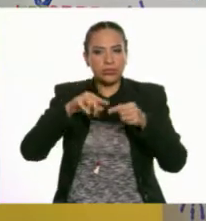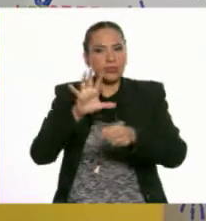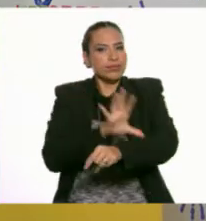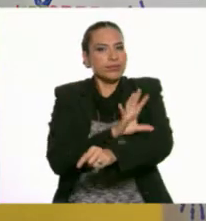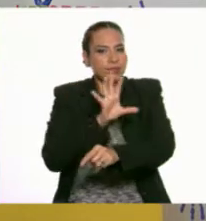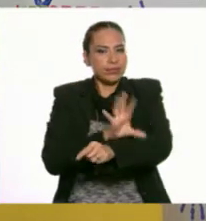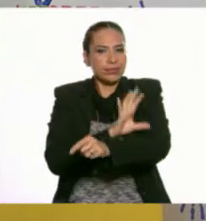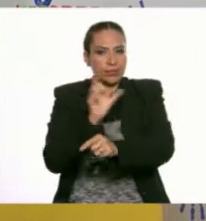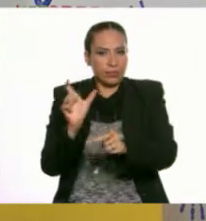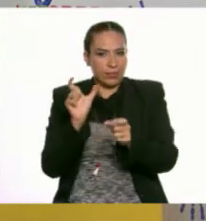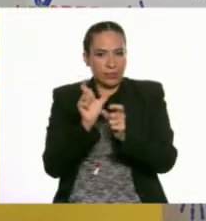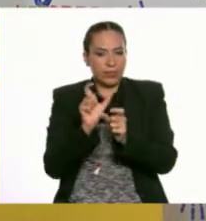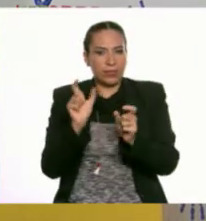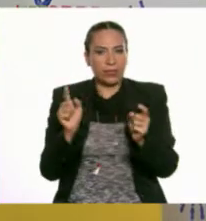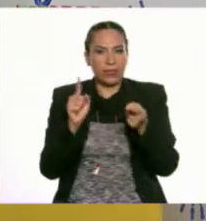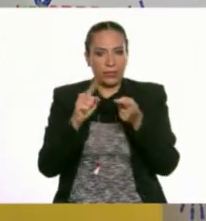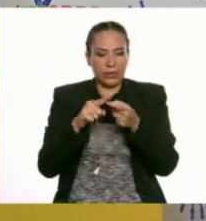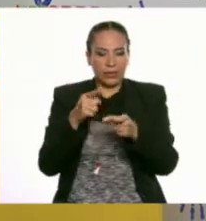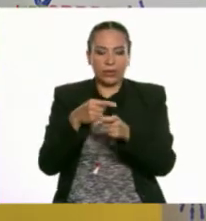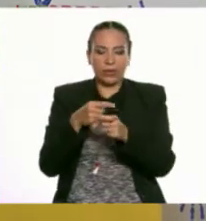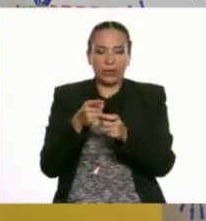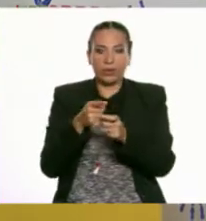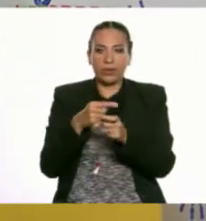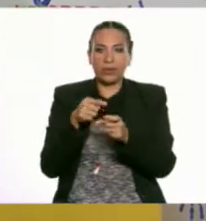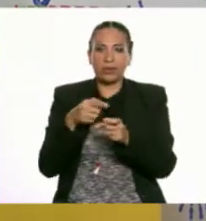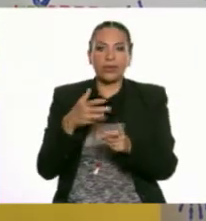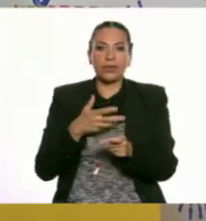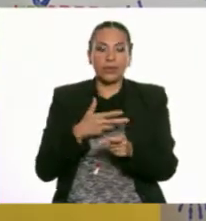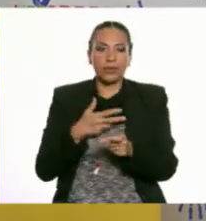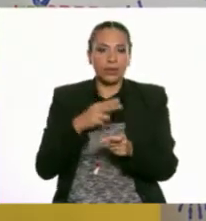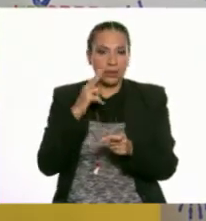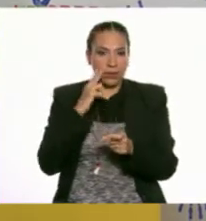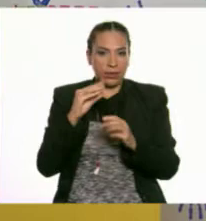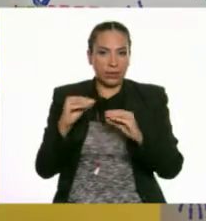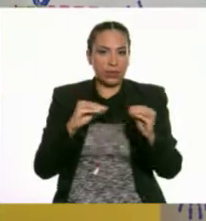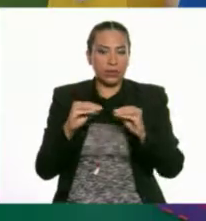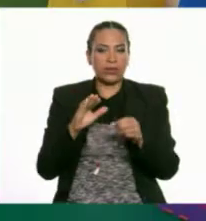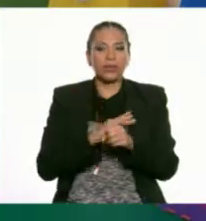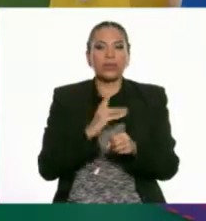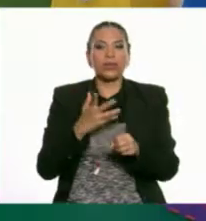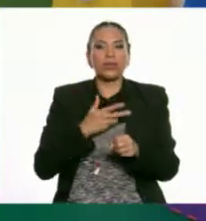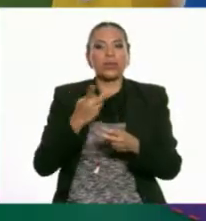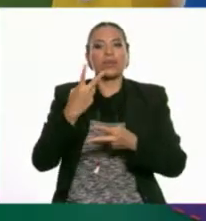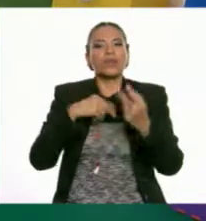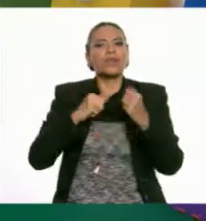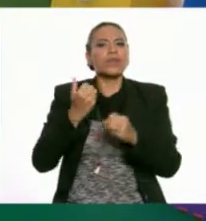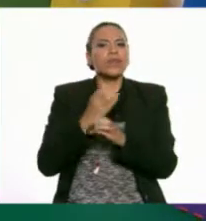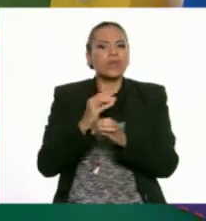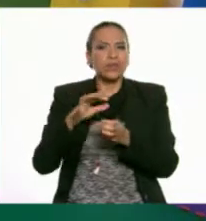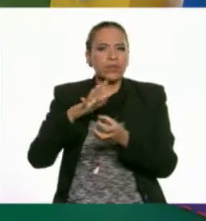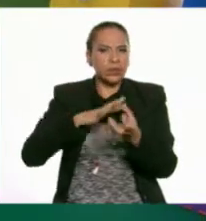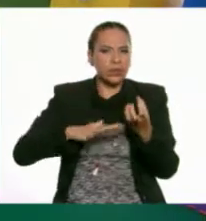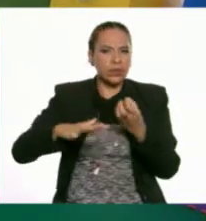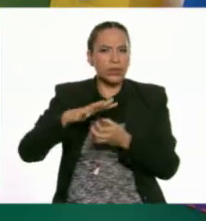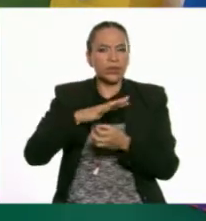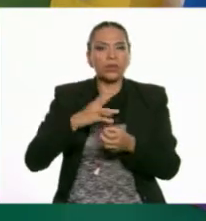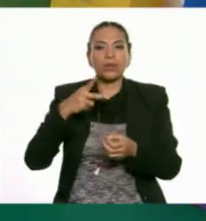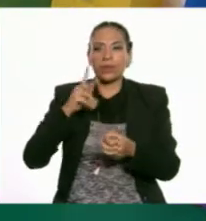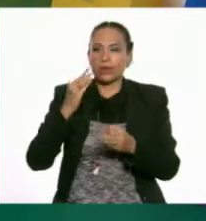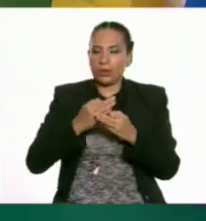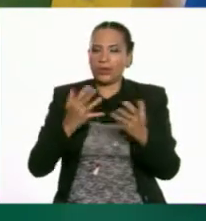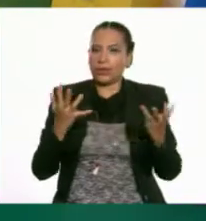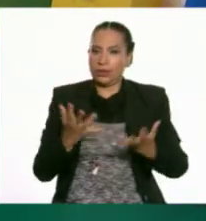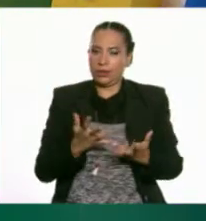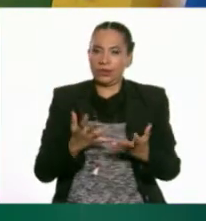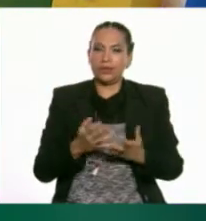o a una pila y lo acercó a la brújula se movió porque recibió otro campo magnético. Pero vamos a